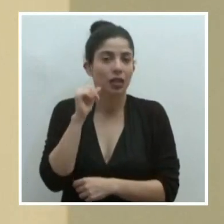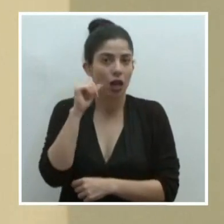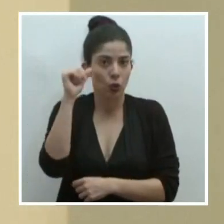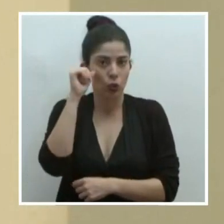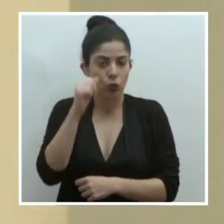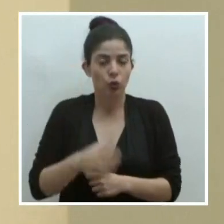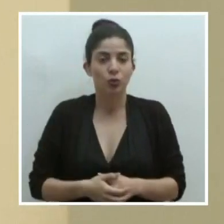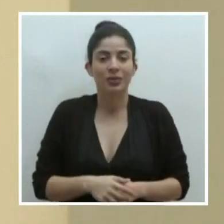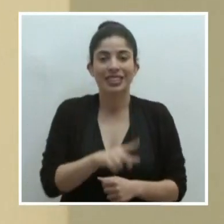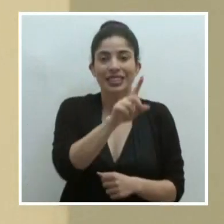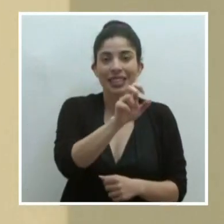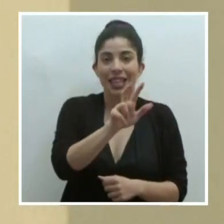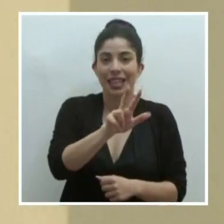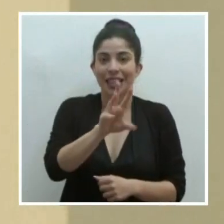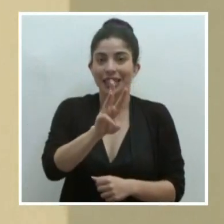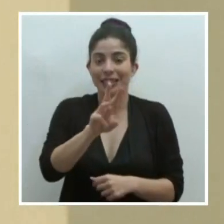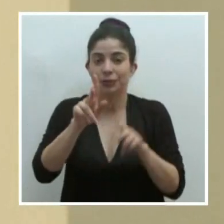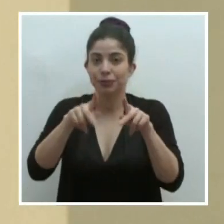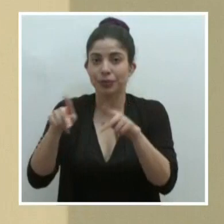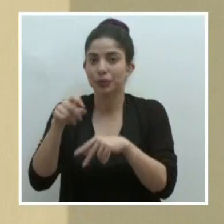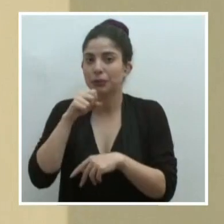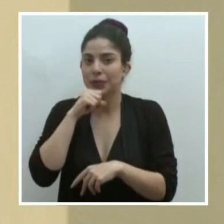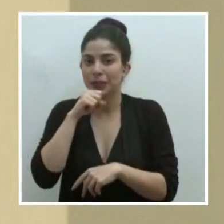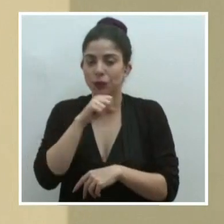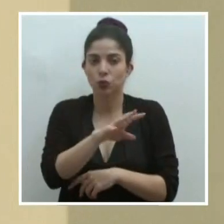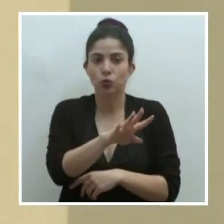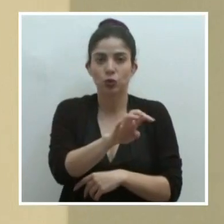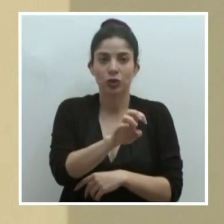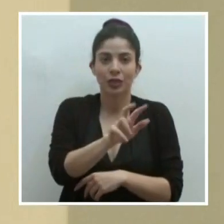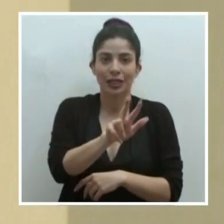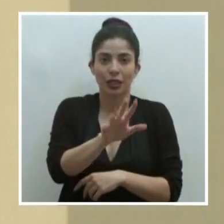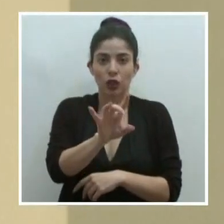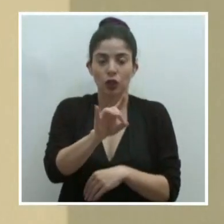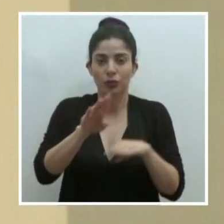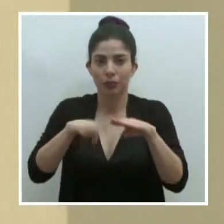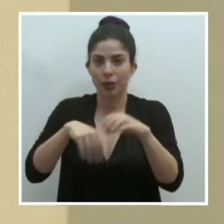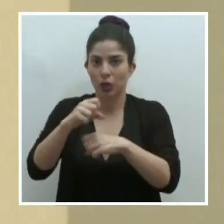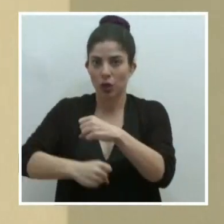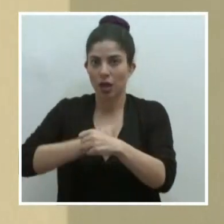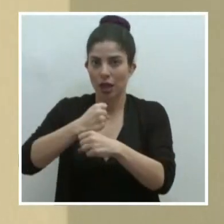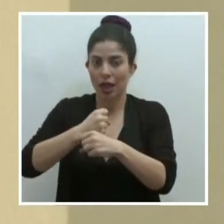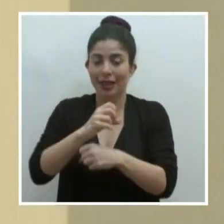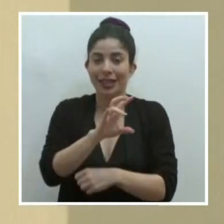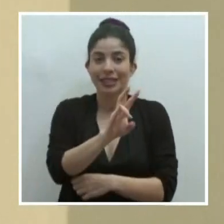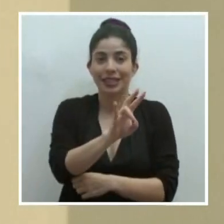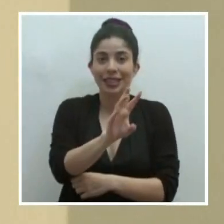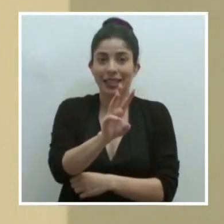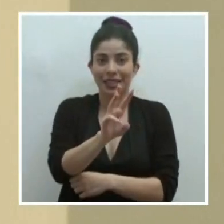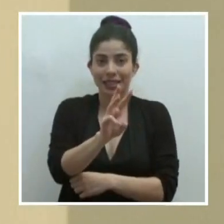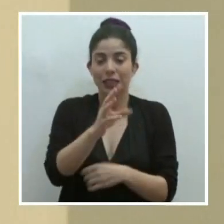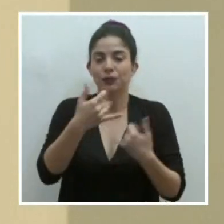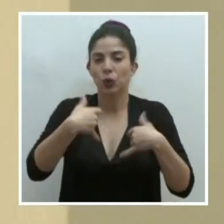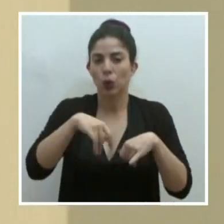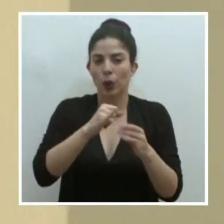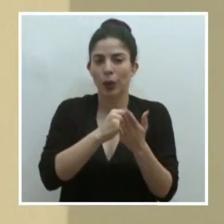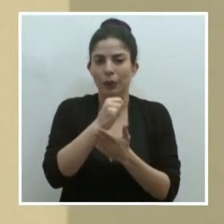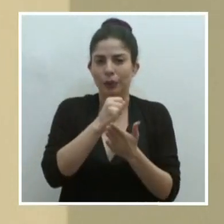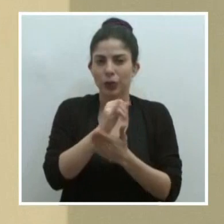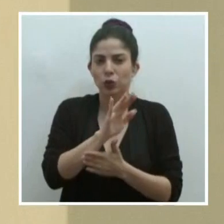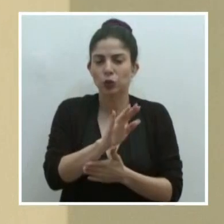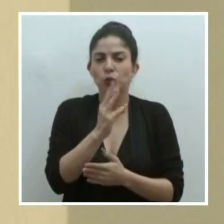adultos, 136 personas mayores, 438 menores de edad y 76 se encuentran en